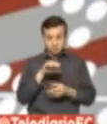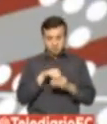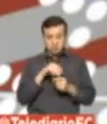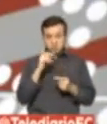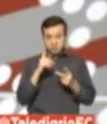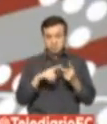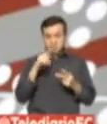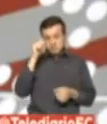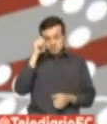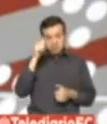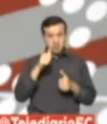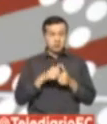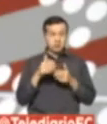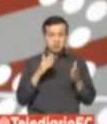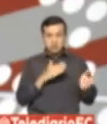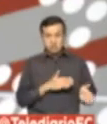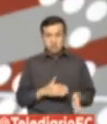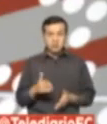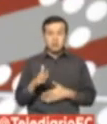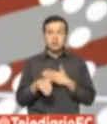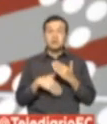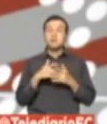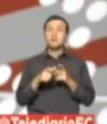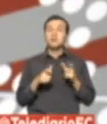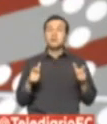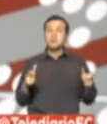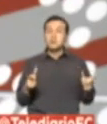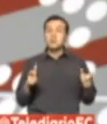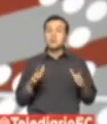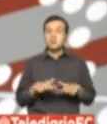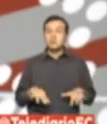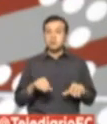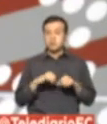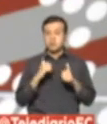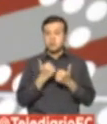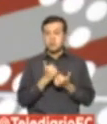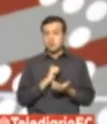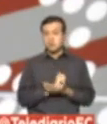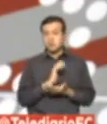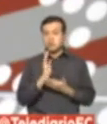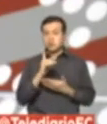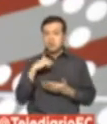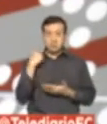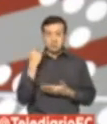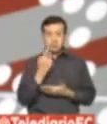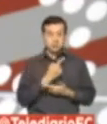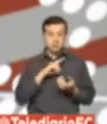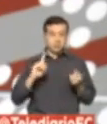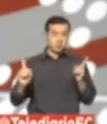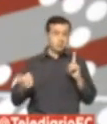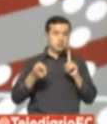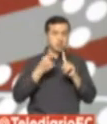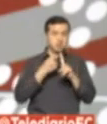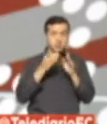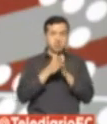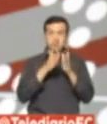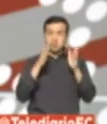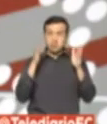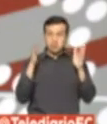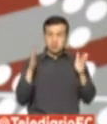no se olvide que cuando se constituía la Asamblea, nosotros, en el primer bienio,